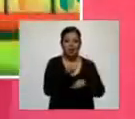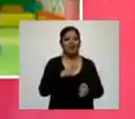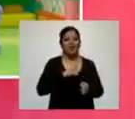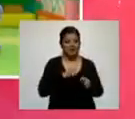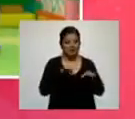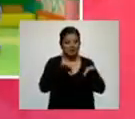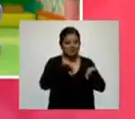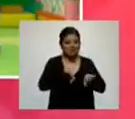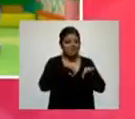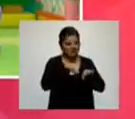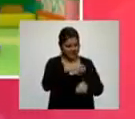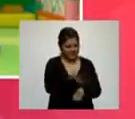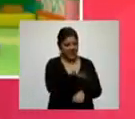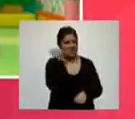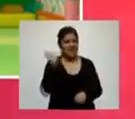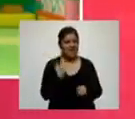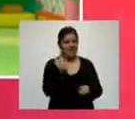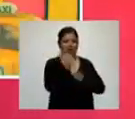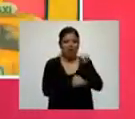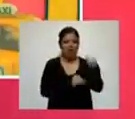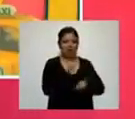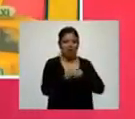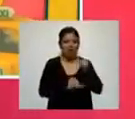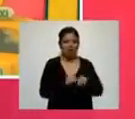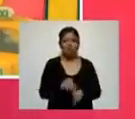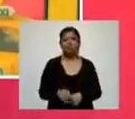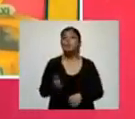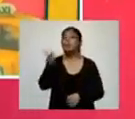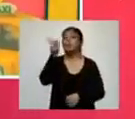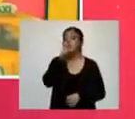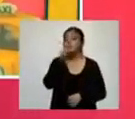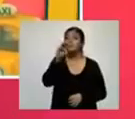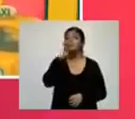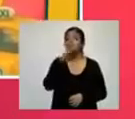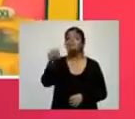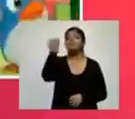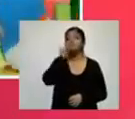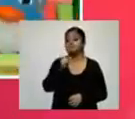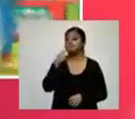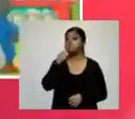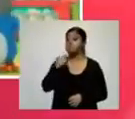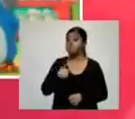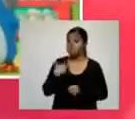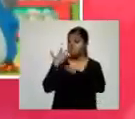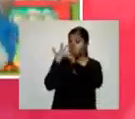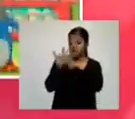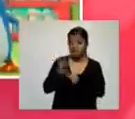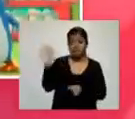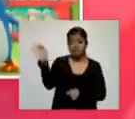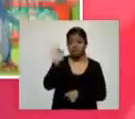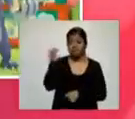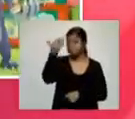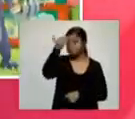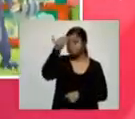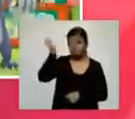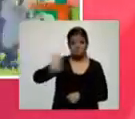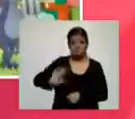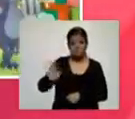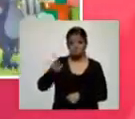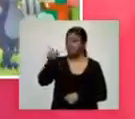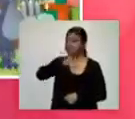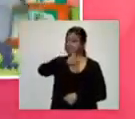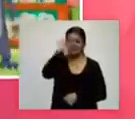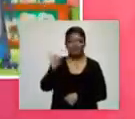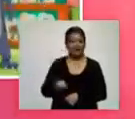ruedas grandes, vengan a jugar. Mamá y papá siempre nos dicen, si se acerca un desconocido,